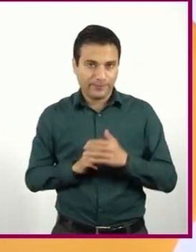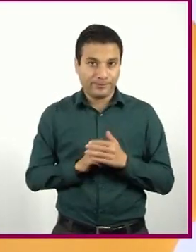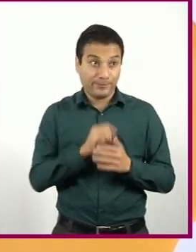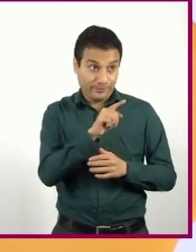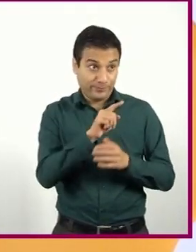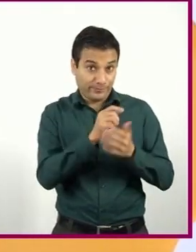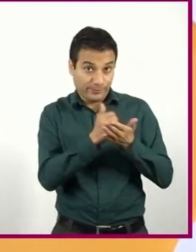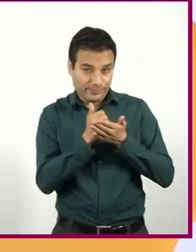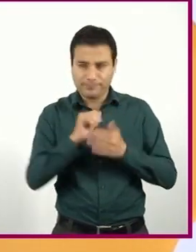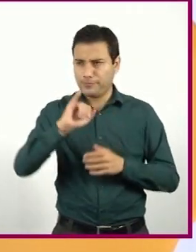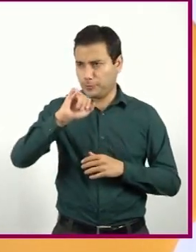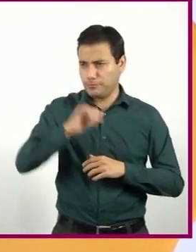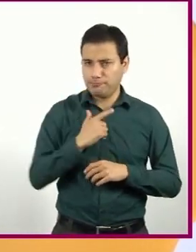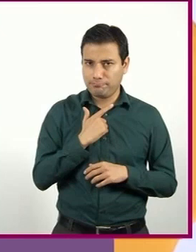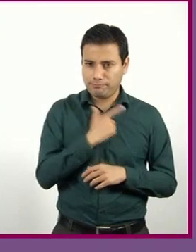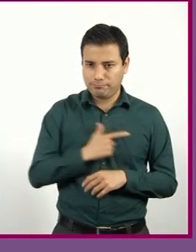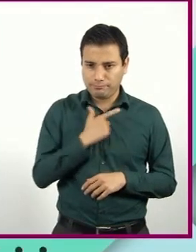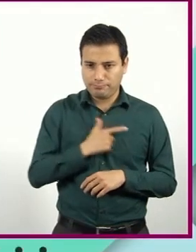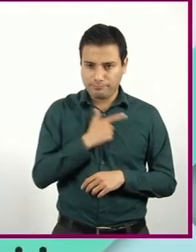gusto, maestra!